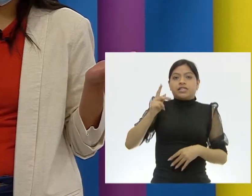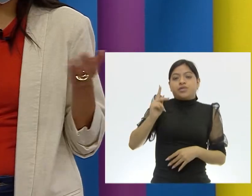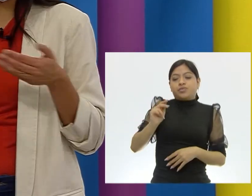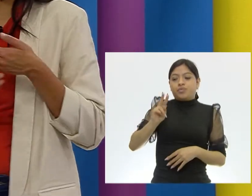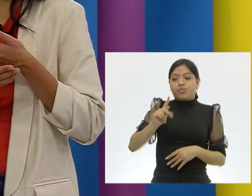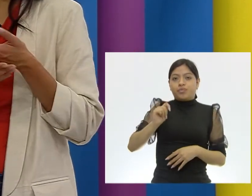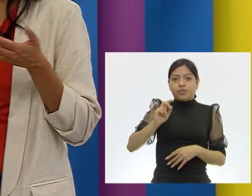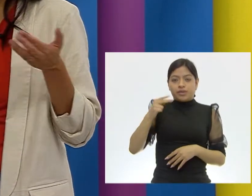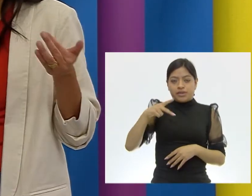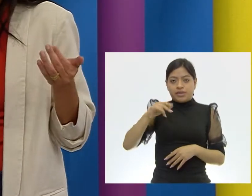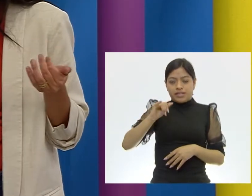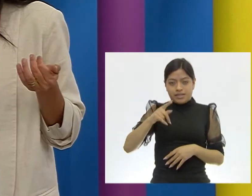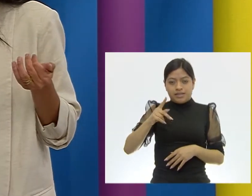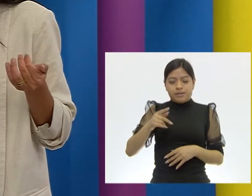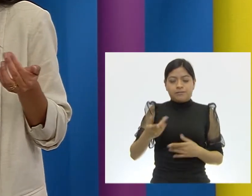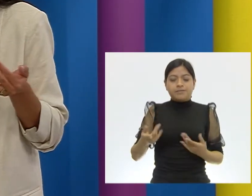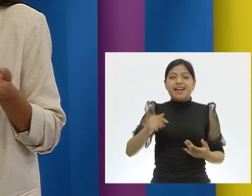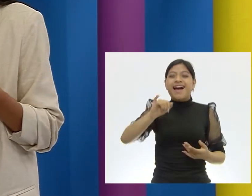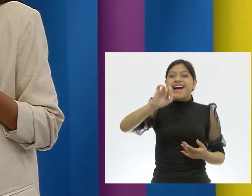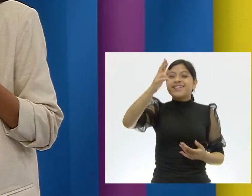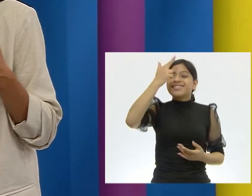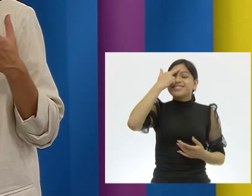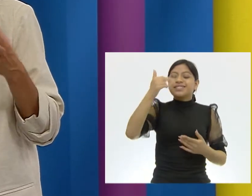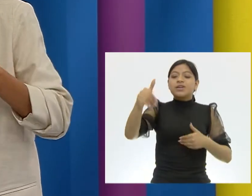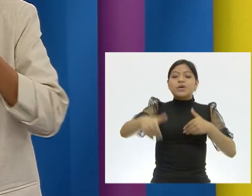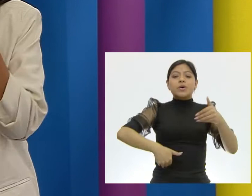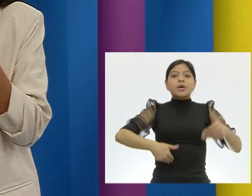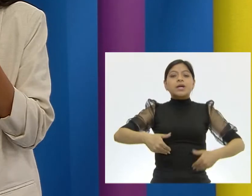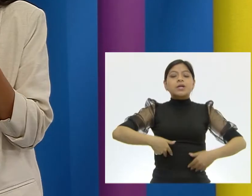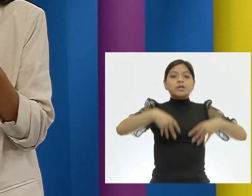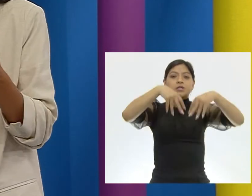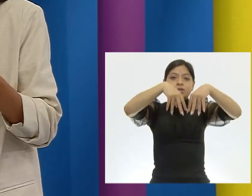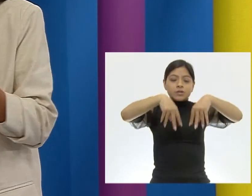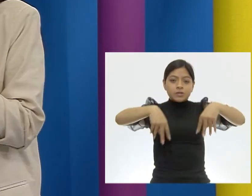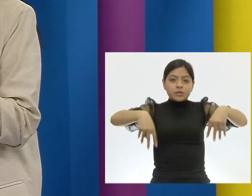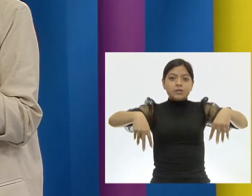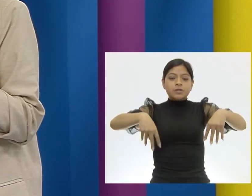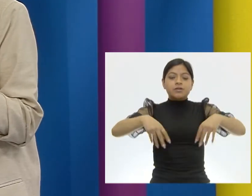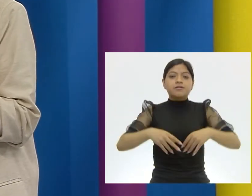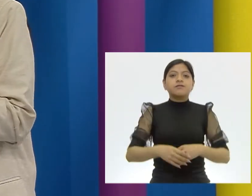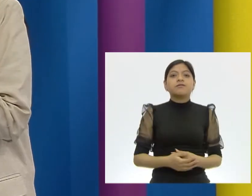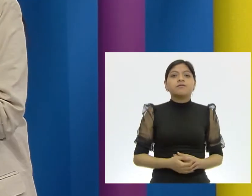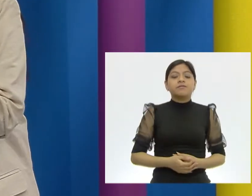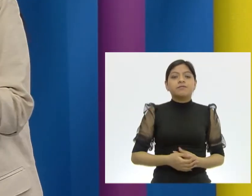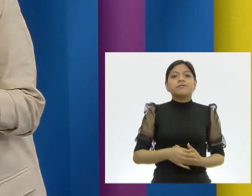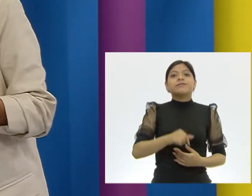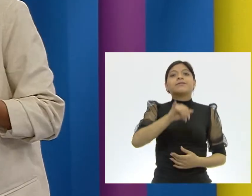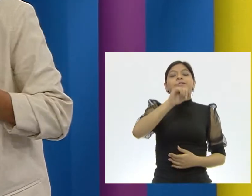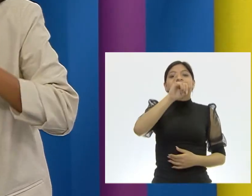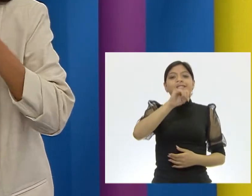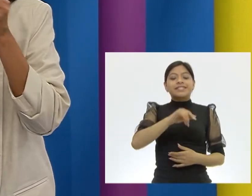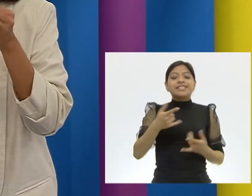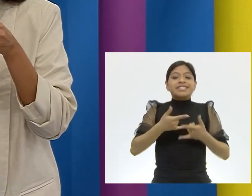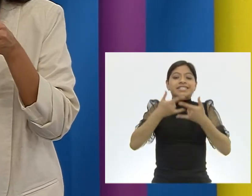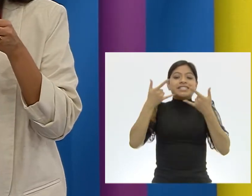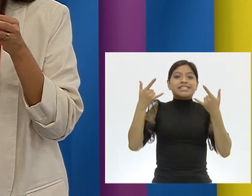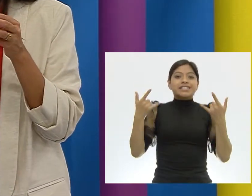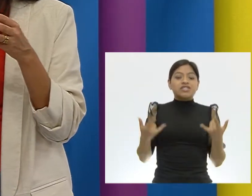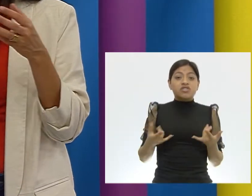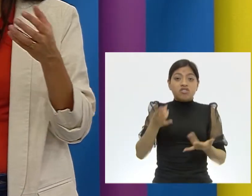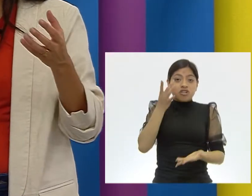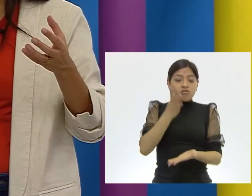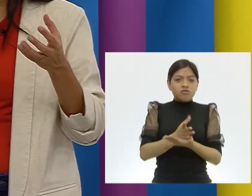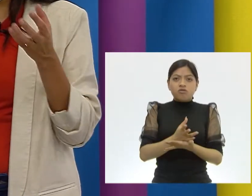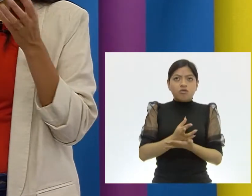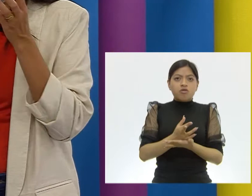acuerdo perfectamente bien y cómo a través, pues no solamente de la historia, sino de la ficción, pues